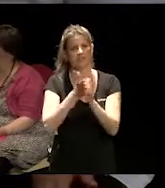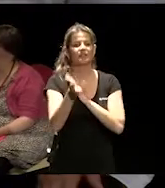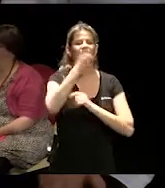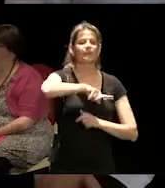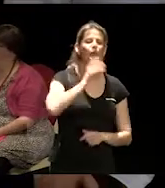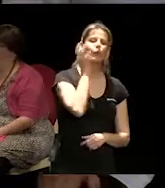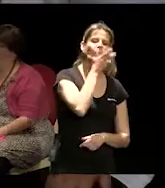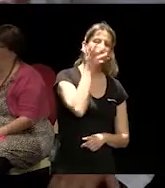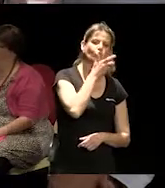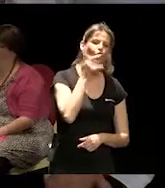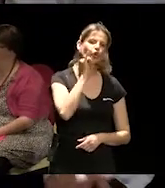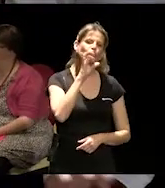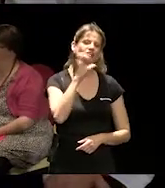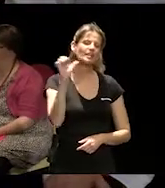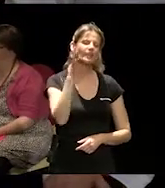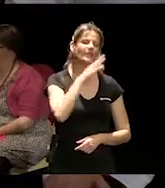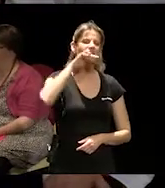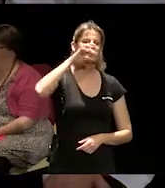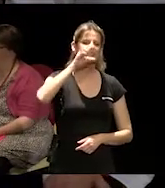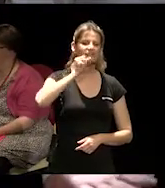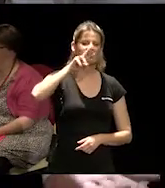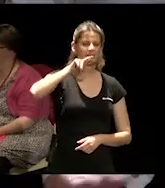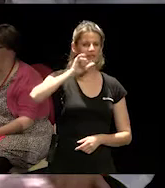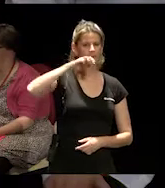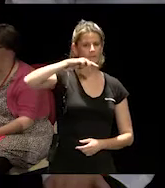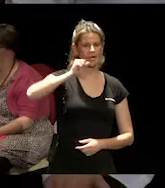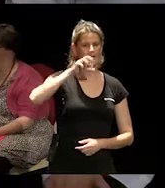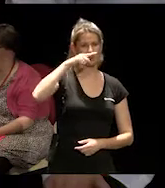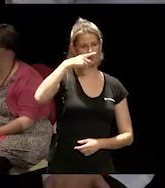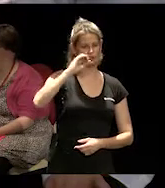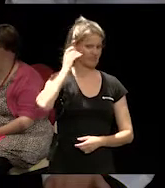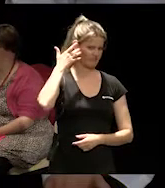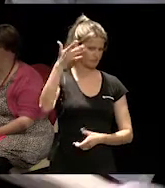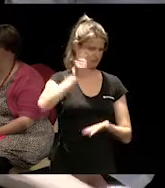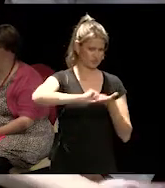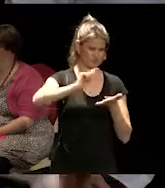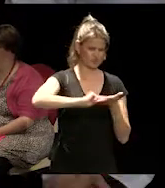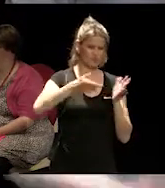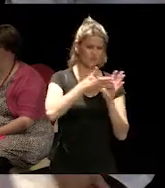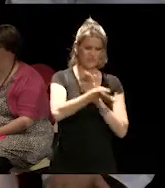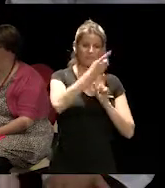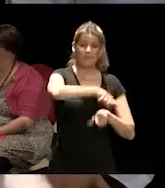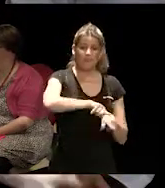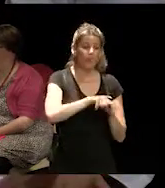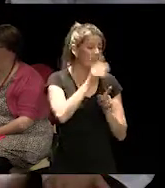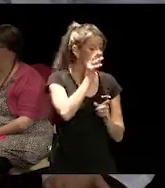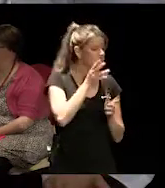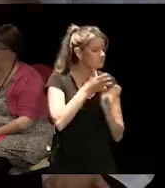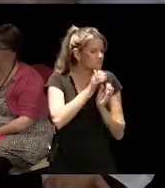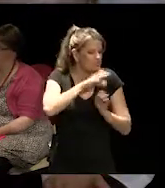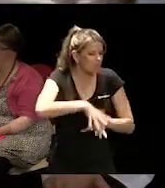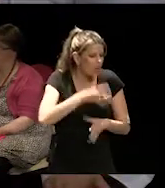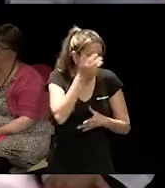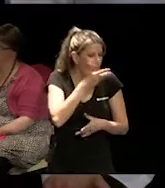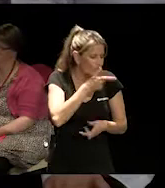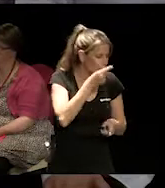de superación y cómo un niño con muy pocas herramientas pues es capaz de resucitar a una flor moribunda y que